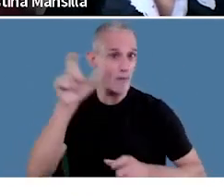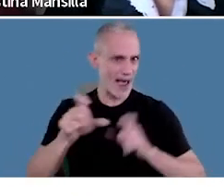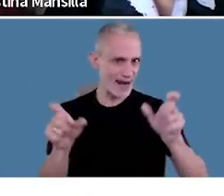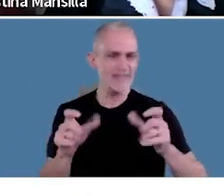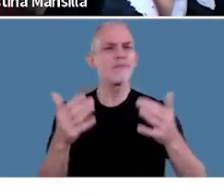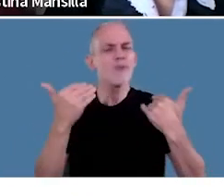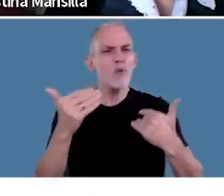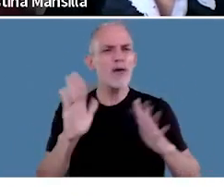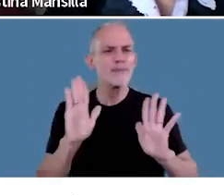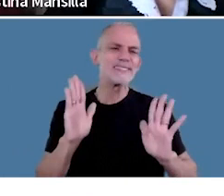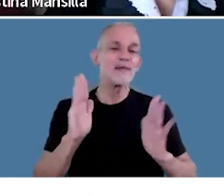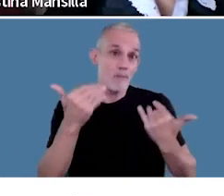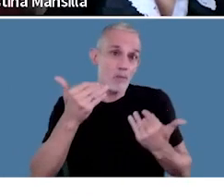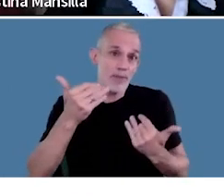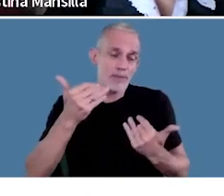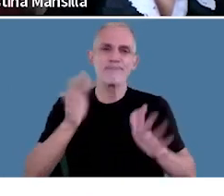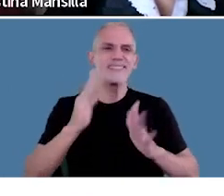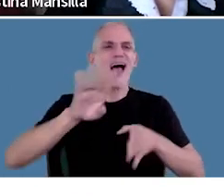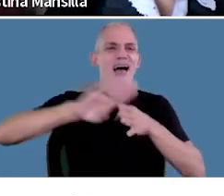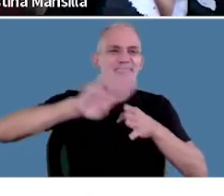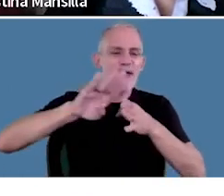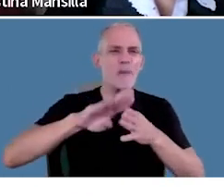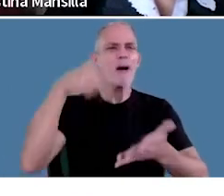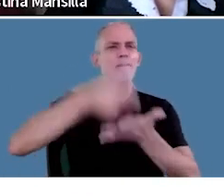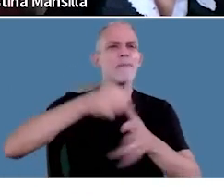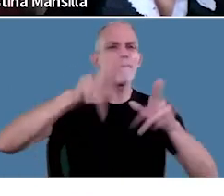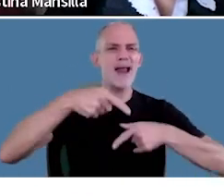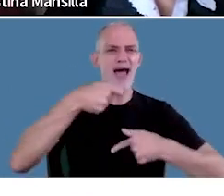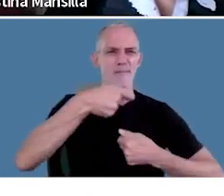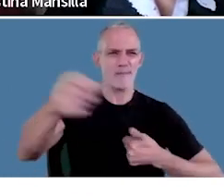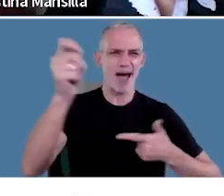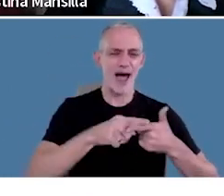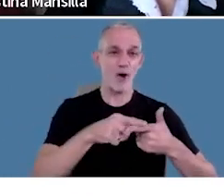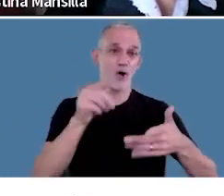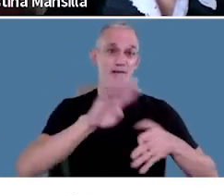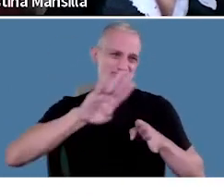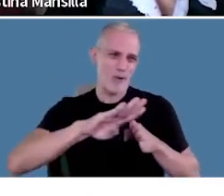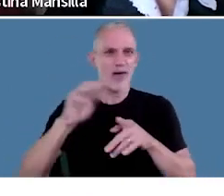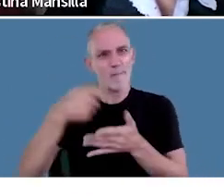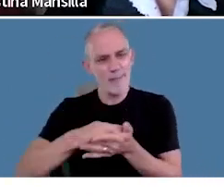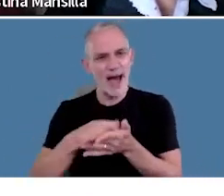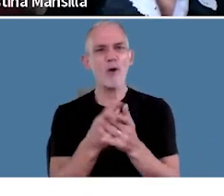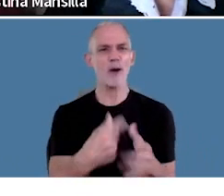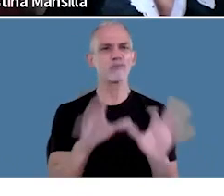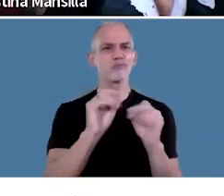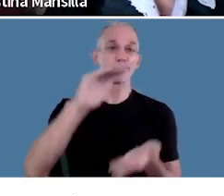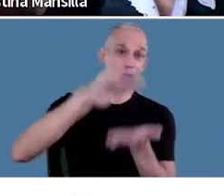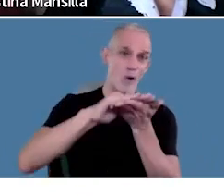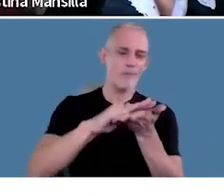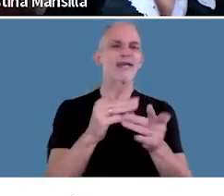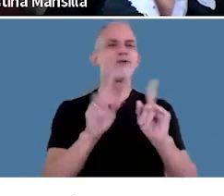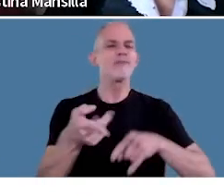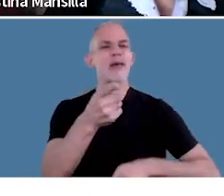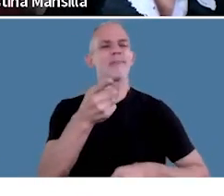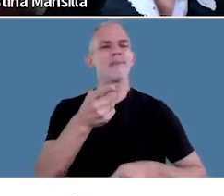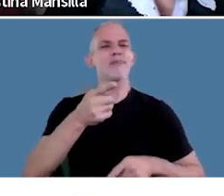podrán no solamente cancelar a través de un plan de pagos la unidad de pago de deuda, sino que además la unidad